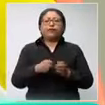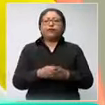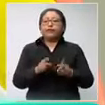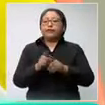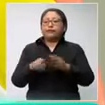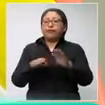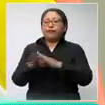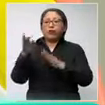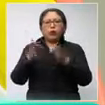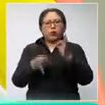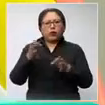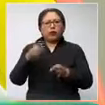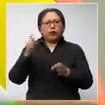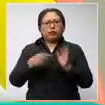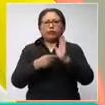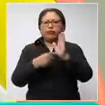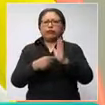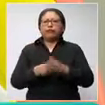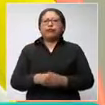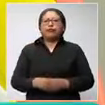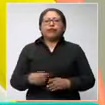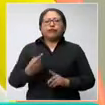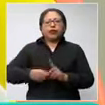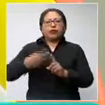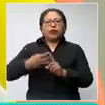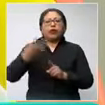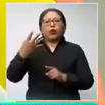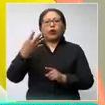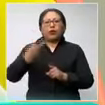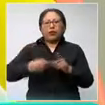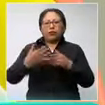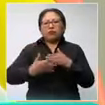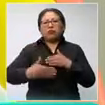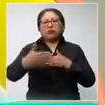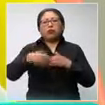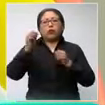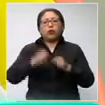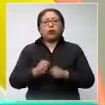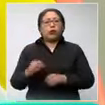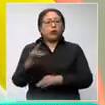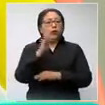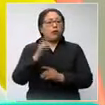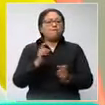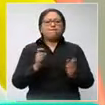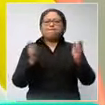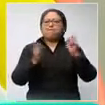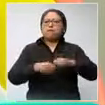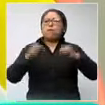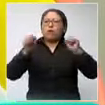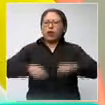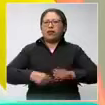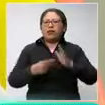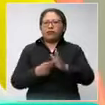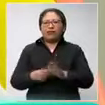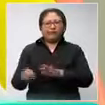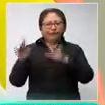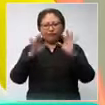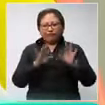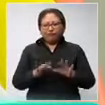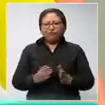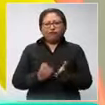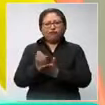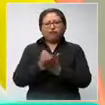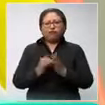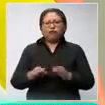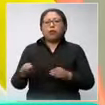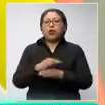la justicia quede implementada los próximos 4 meses. En 4 meses el país va a tener una plataforma digital coordinada por el Ministerio